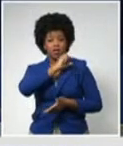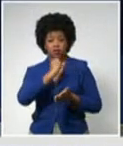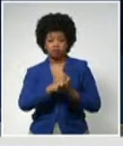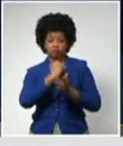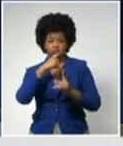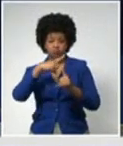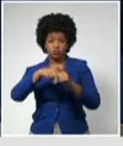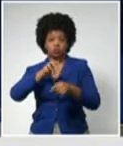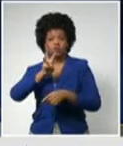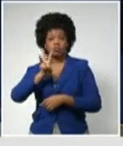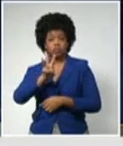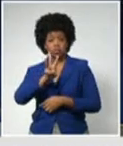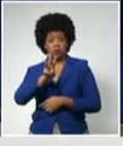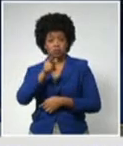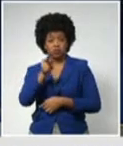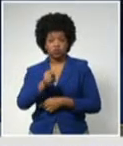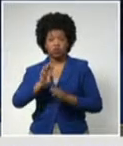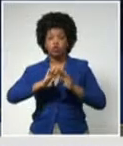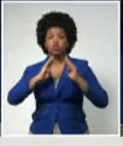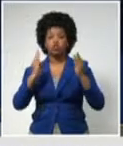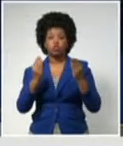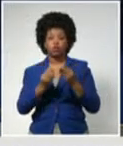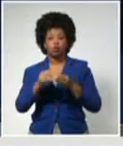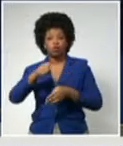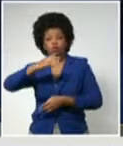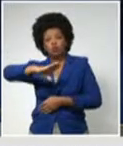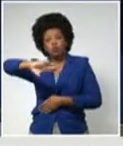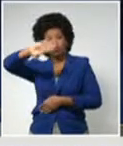ayer, todos son cubanos.